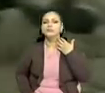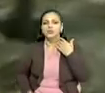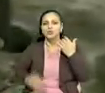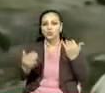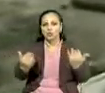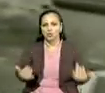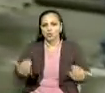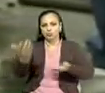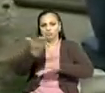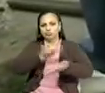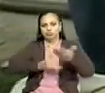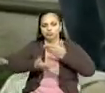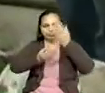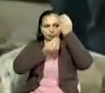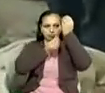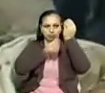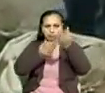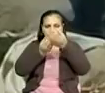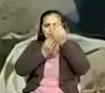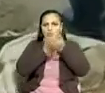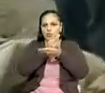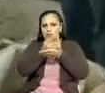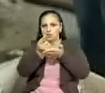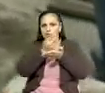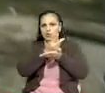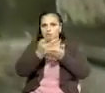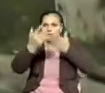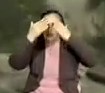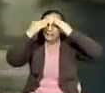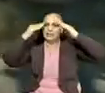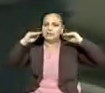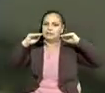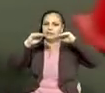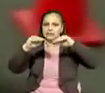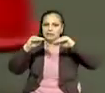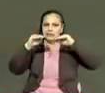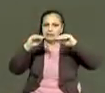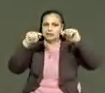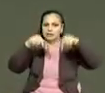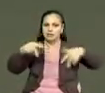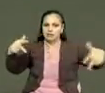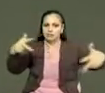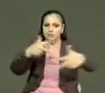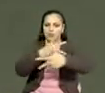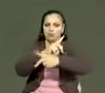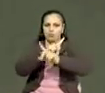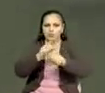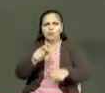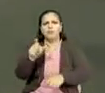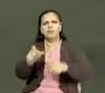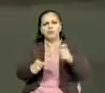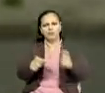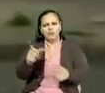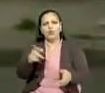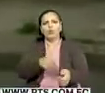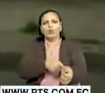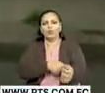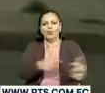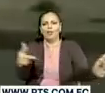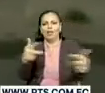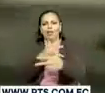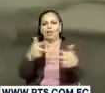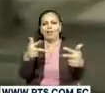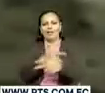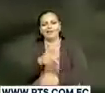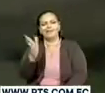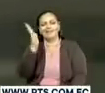se sociabilizará durante 15 días para que las personas que habitualmente transitan por el lugar